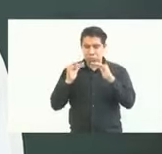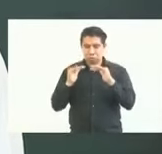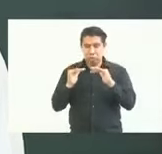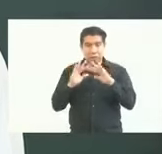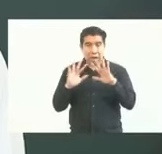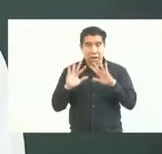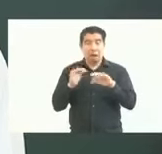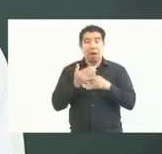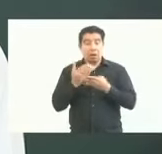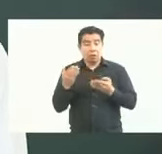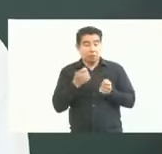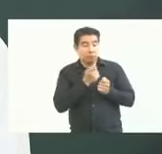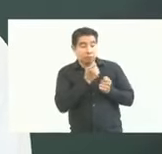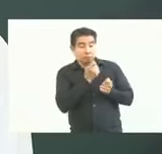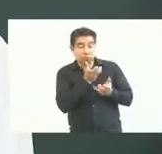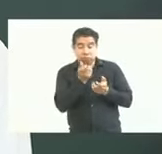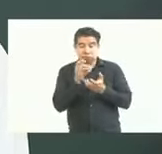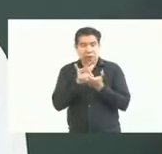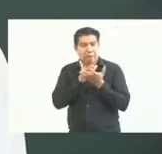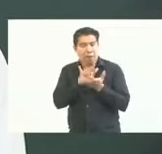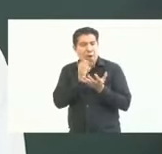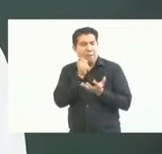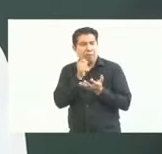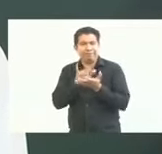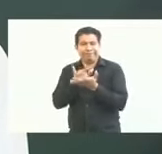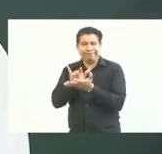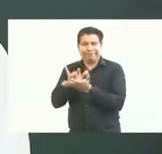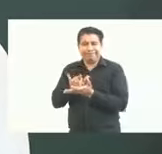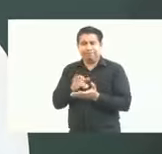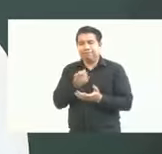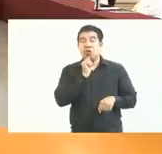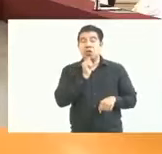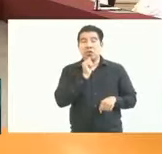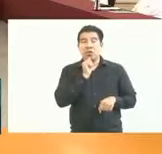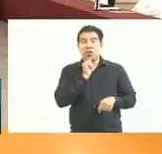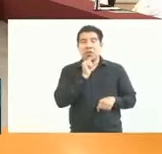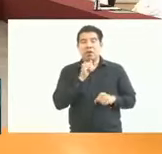entregaran de manera directa apoyos a